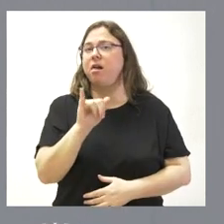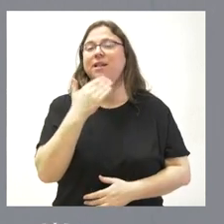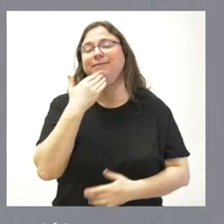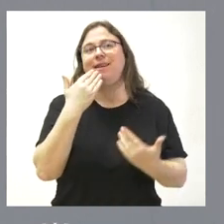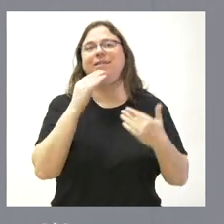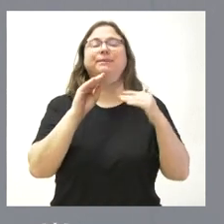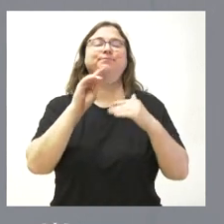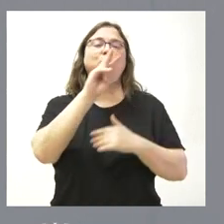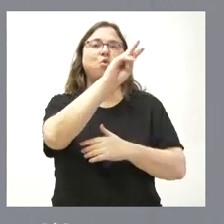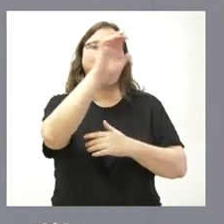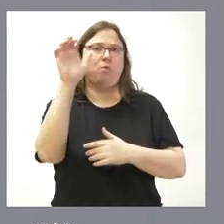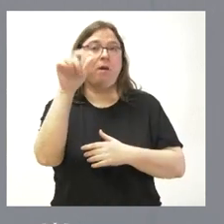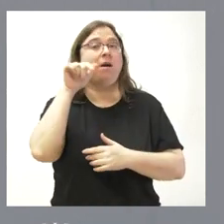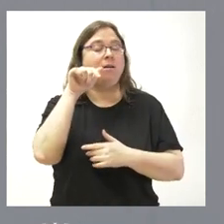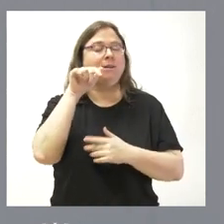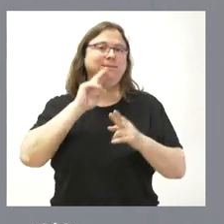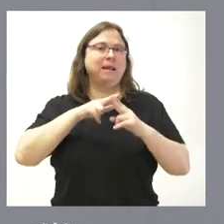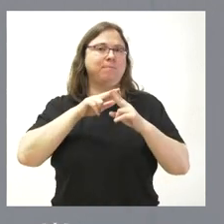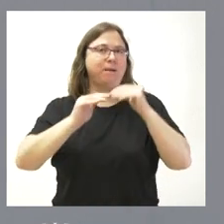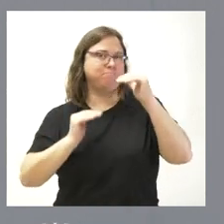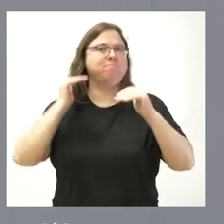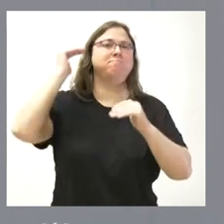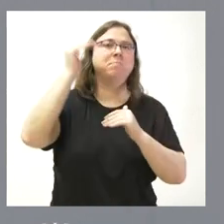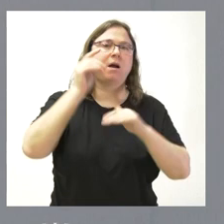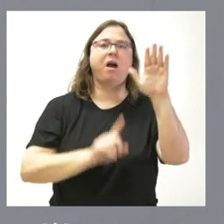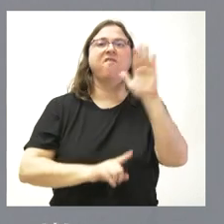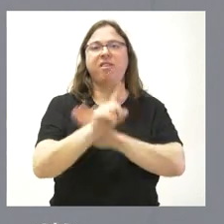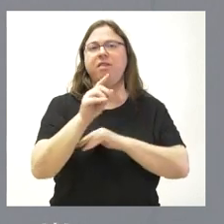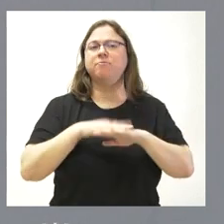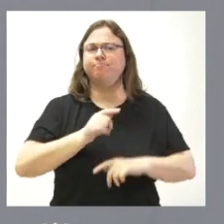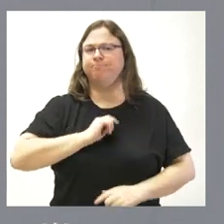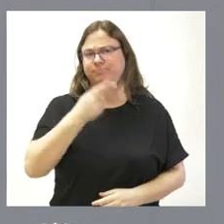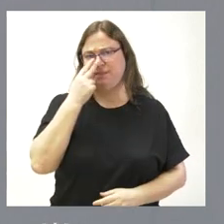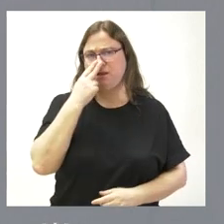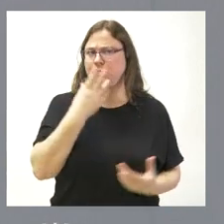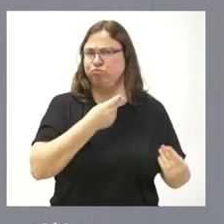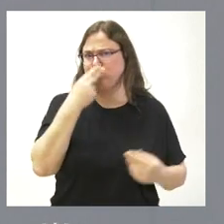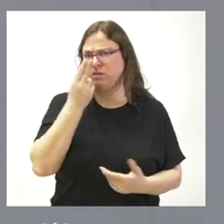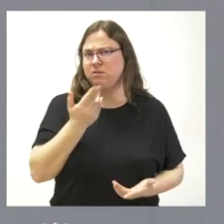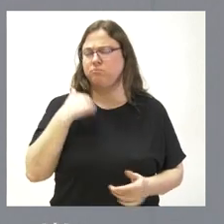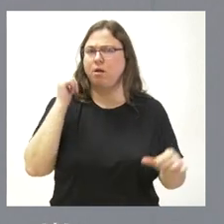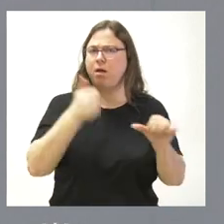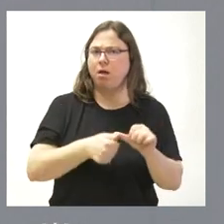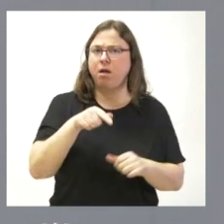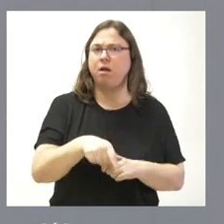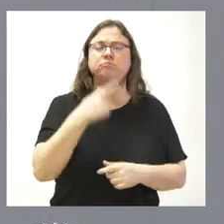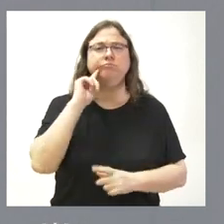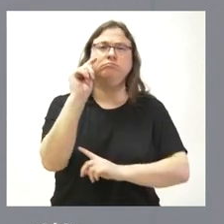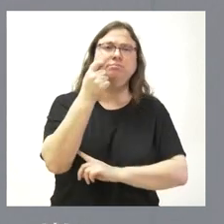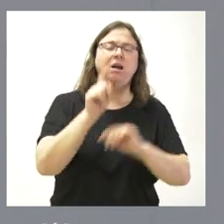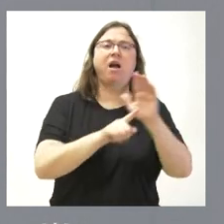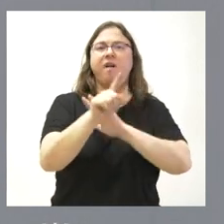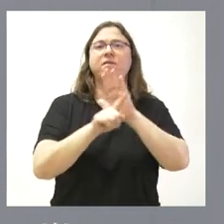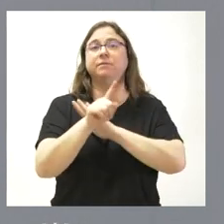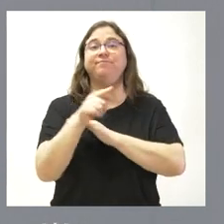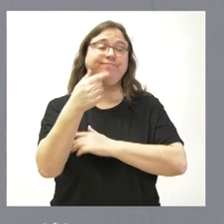Europea pero aquí damos un salto importante para avanzar en estas direcciones que nos interesan y mucho en los últimos años hemos conseguido avances pero